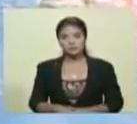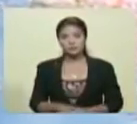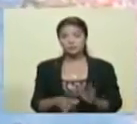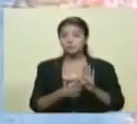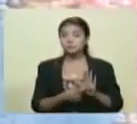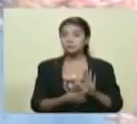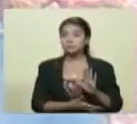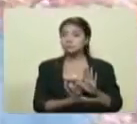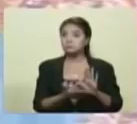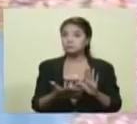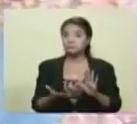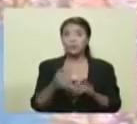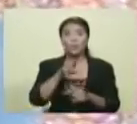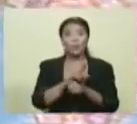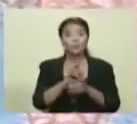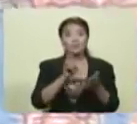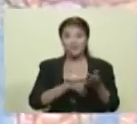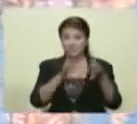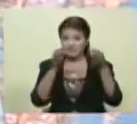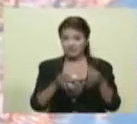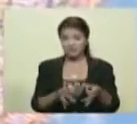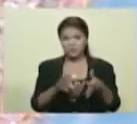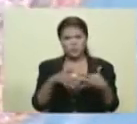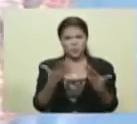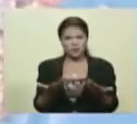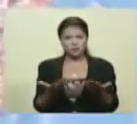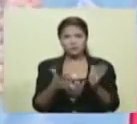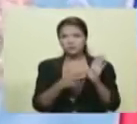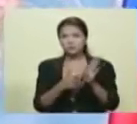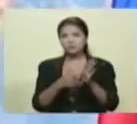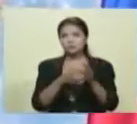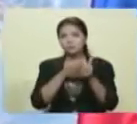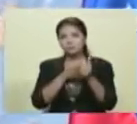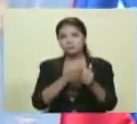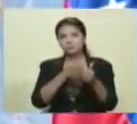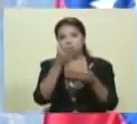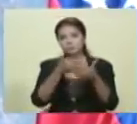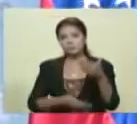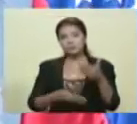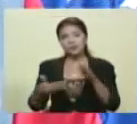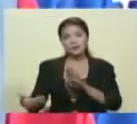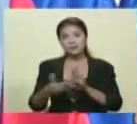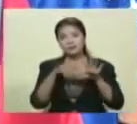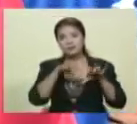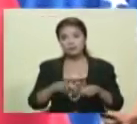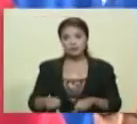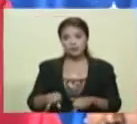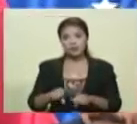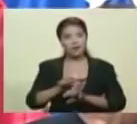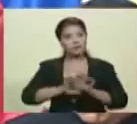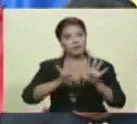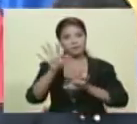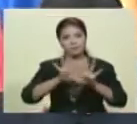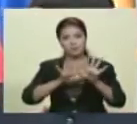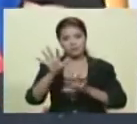presentando una única realidad, la que montan los guiones de la agresión interna y de la agresión externa.